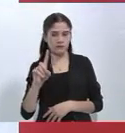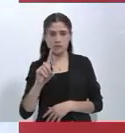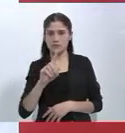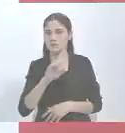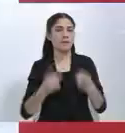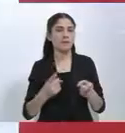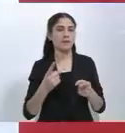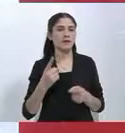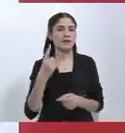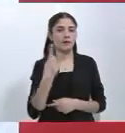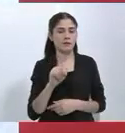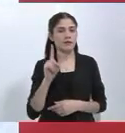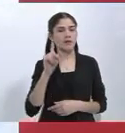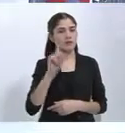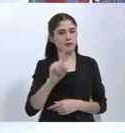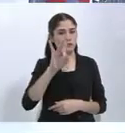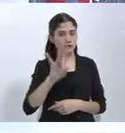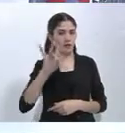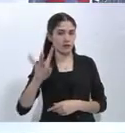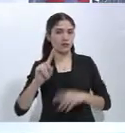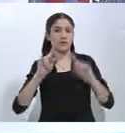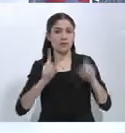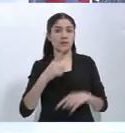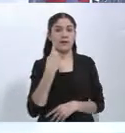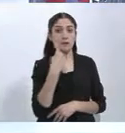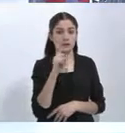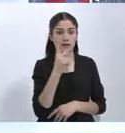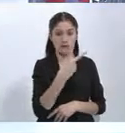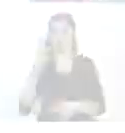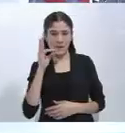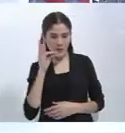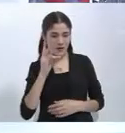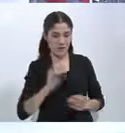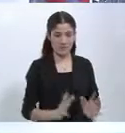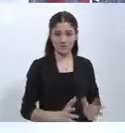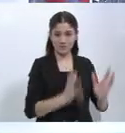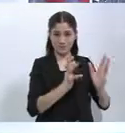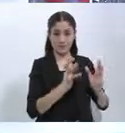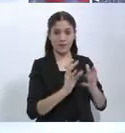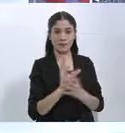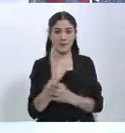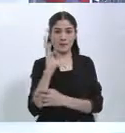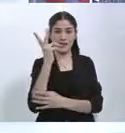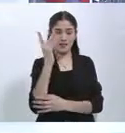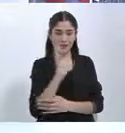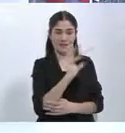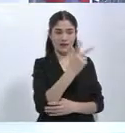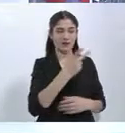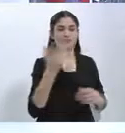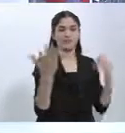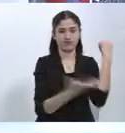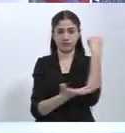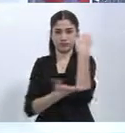kilos de cocaína, casi 1.200 hectáreas de marihuana destruidas, y eso afecta a